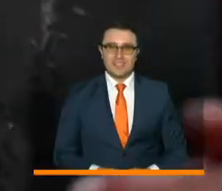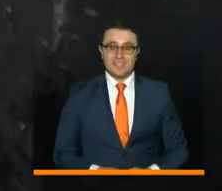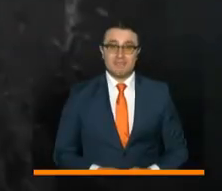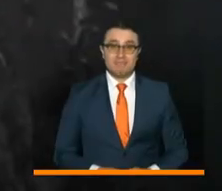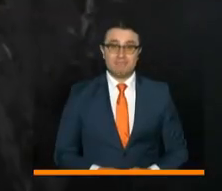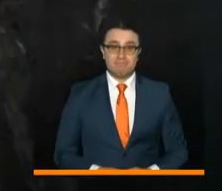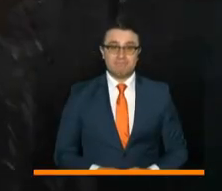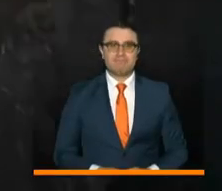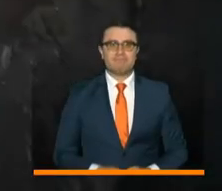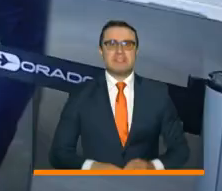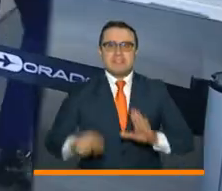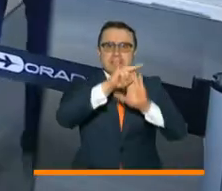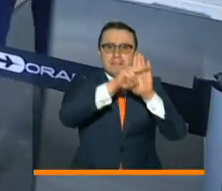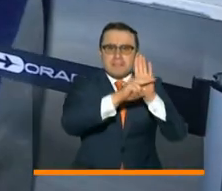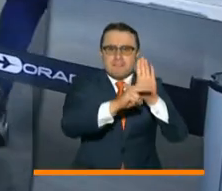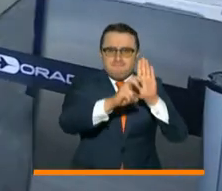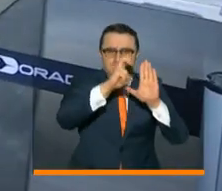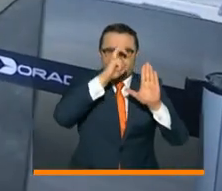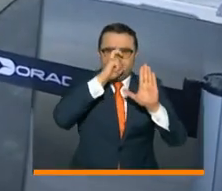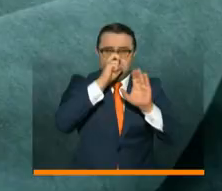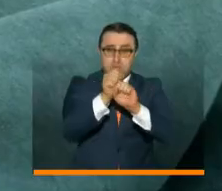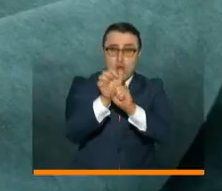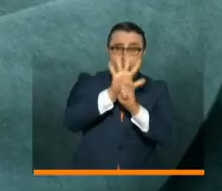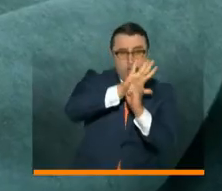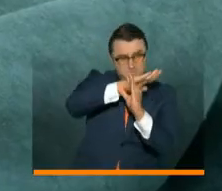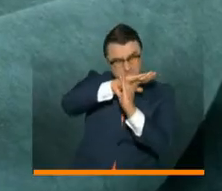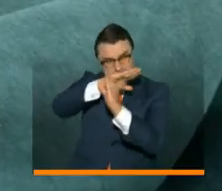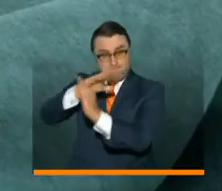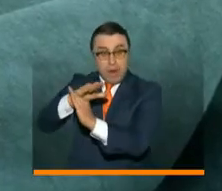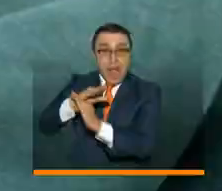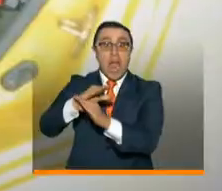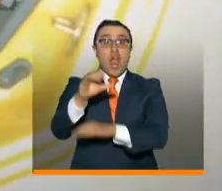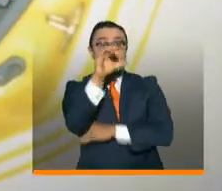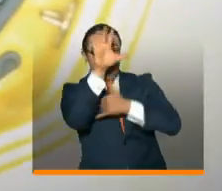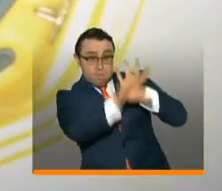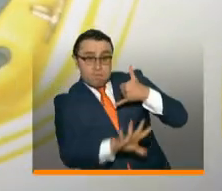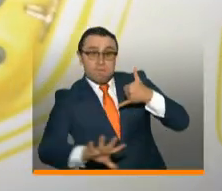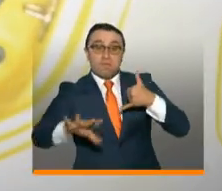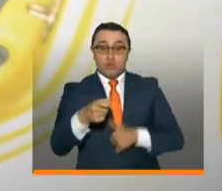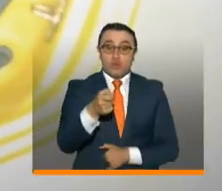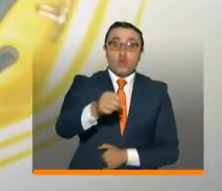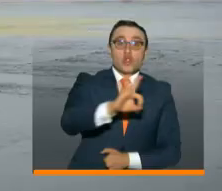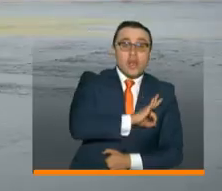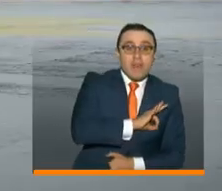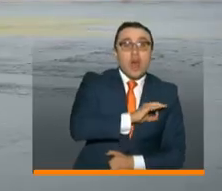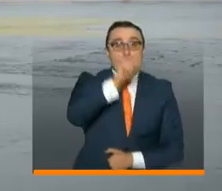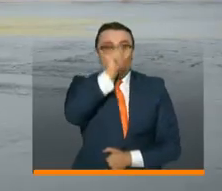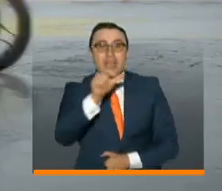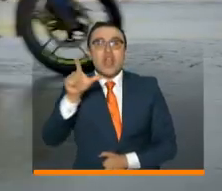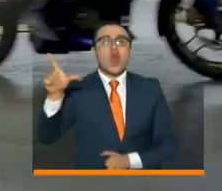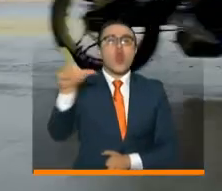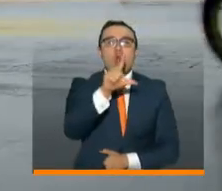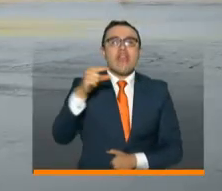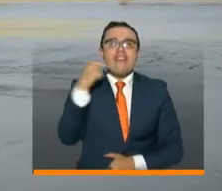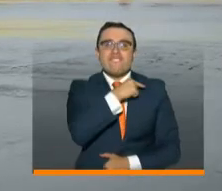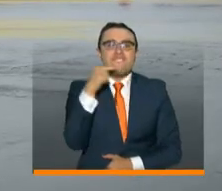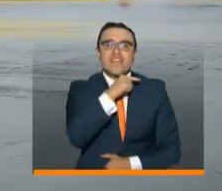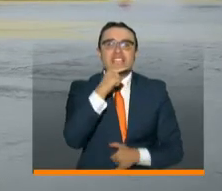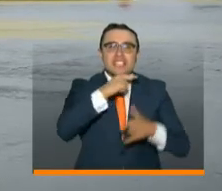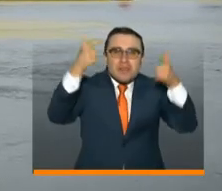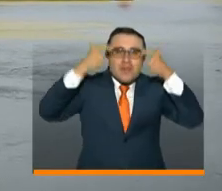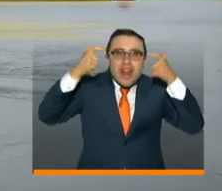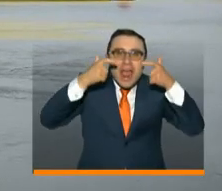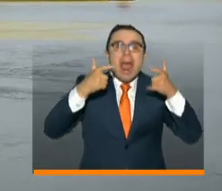En medio de las restricciones de bioseguridad, el país se prepara para vivir el fin de semana con Puente Festivo de Reyes y el Plan